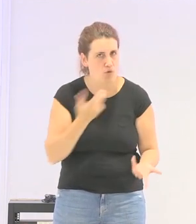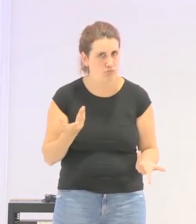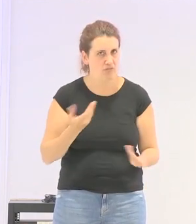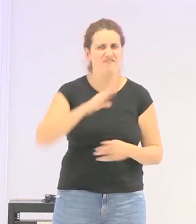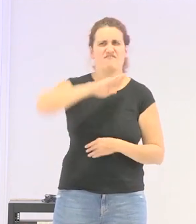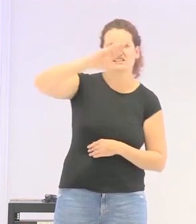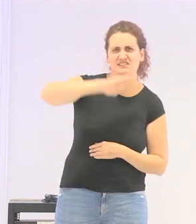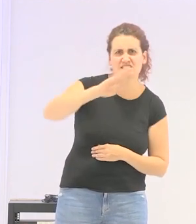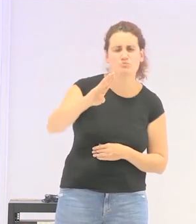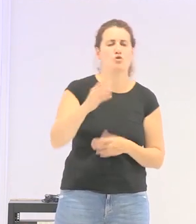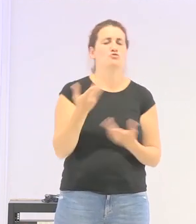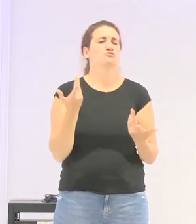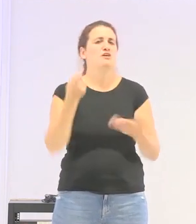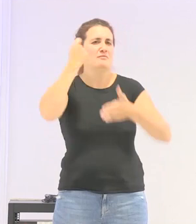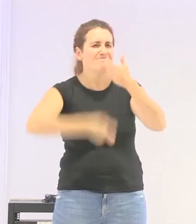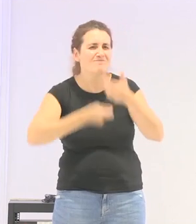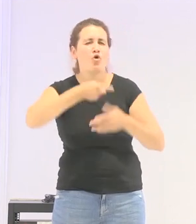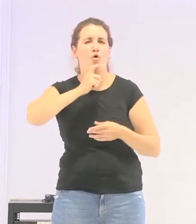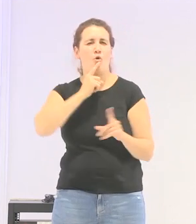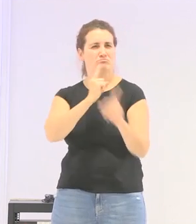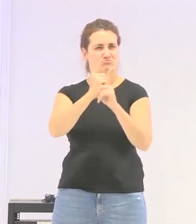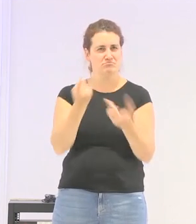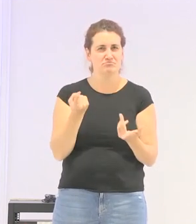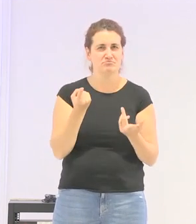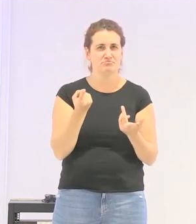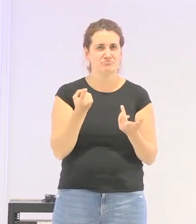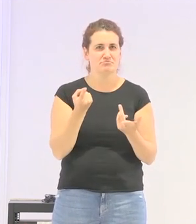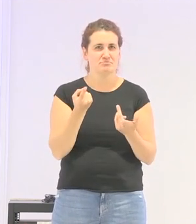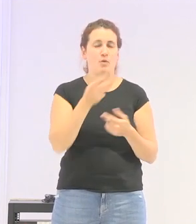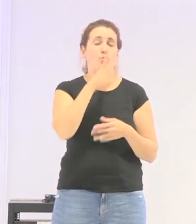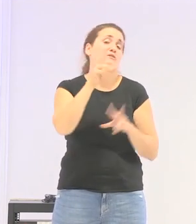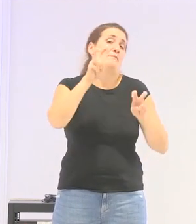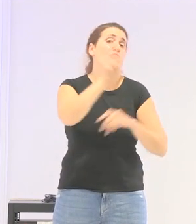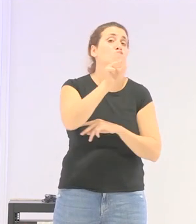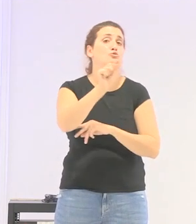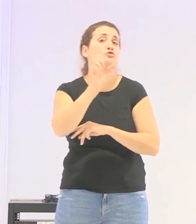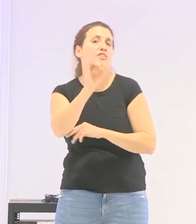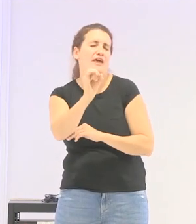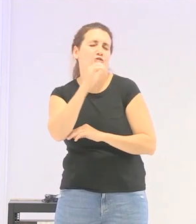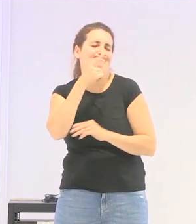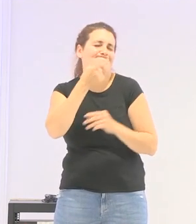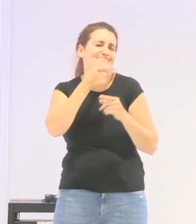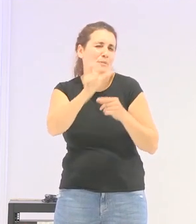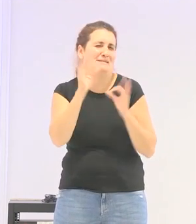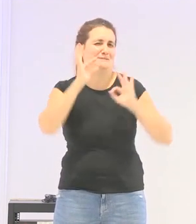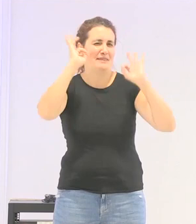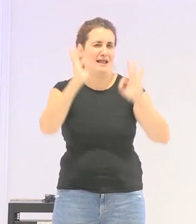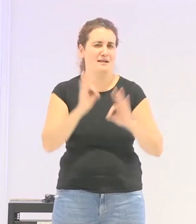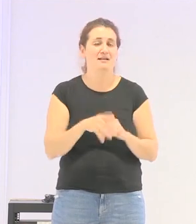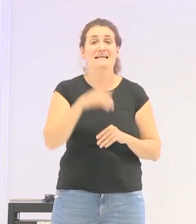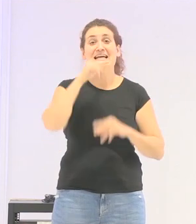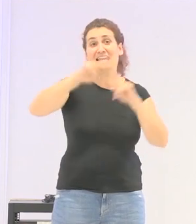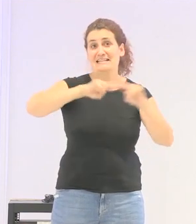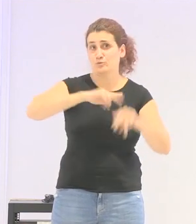post-fascismos, fascismo 2.0, como se le quiera denominar, porque hay varias denominaciones, ¿no? Es verdad que las respuestas no son fáciles.